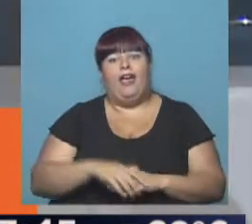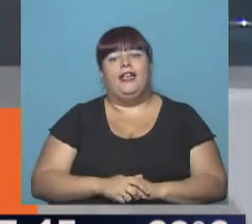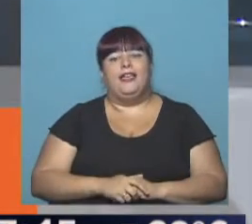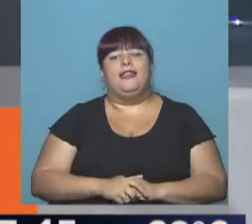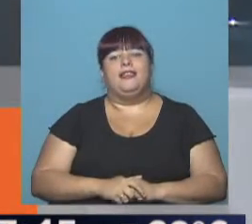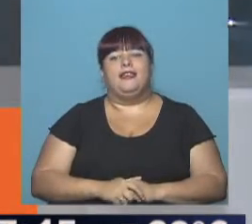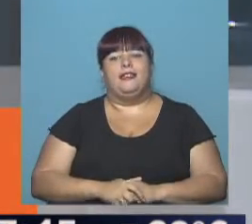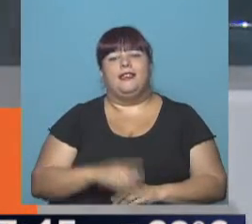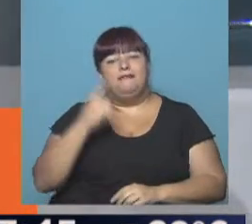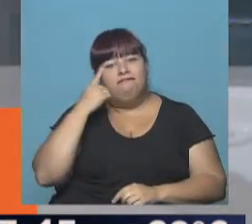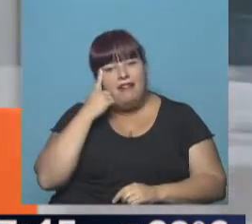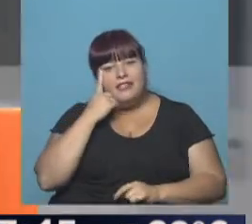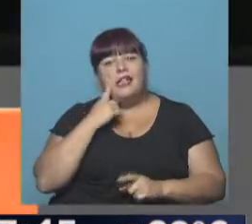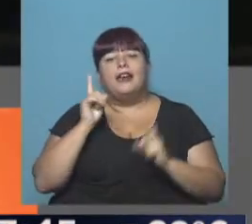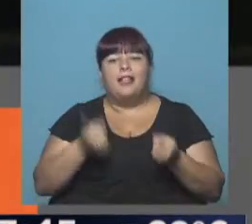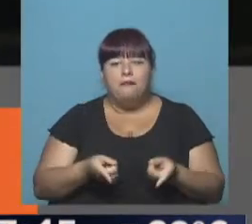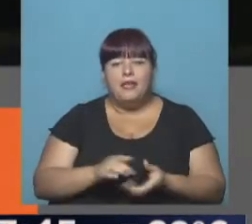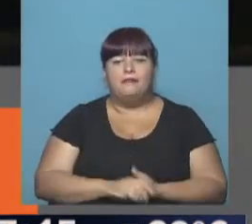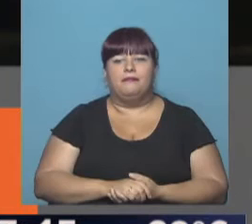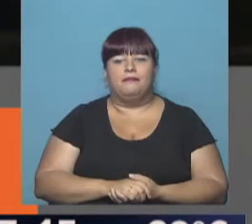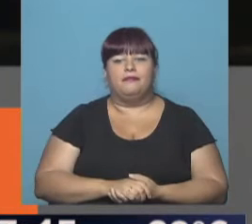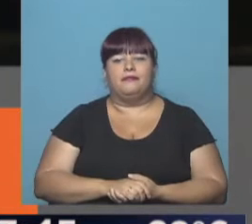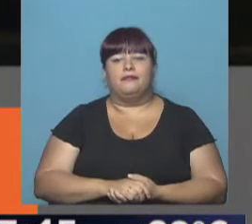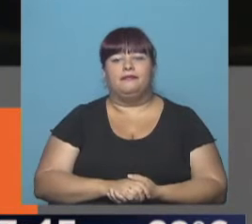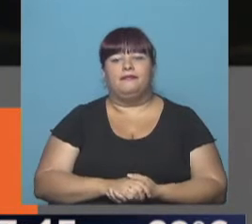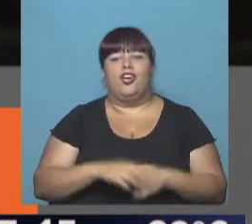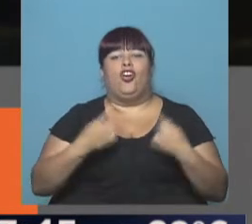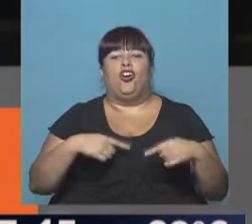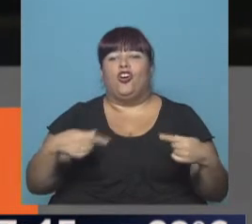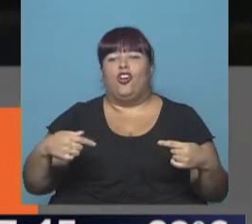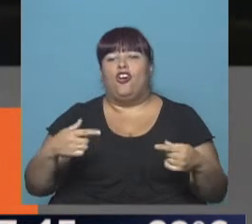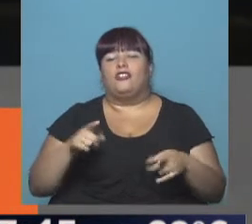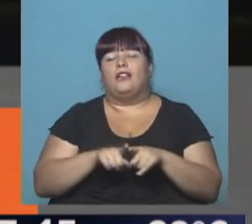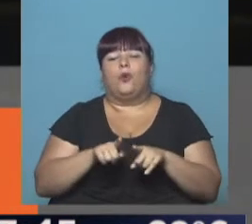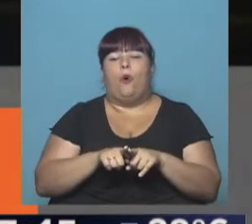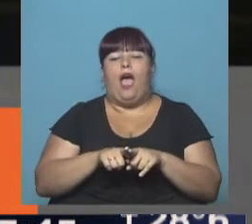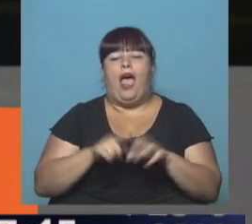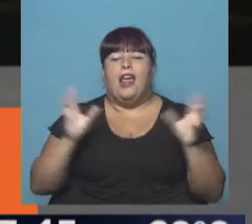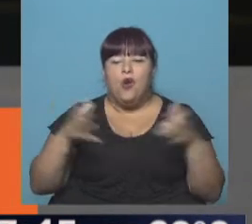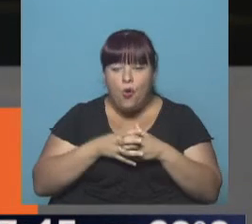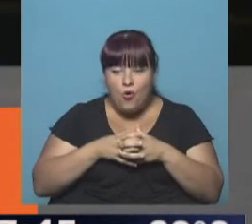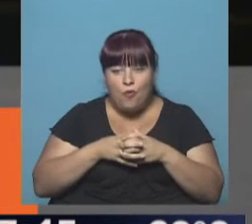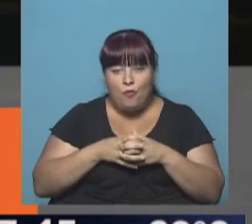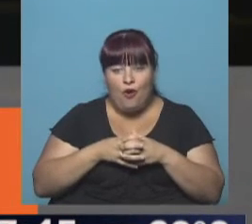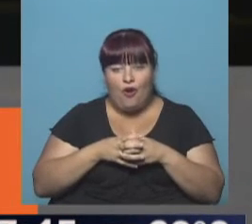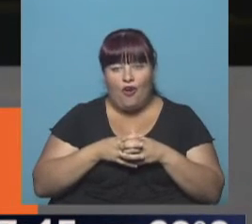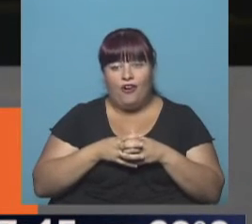y pensar también que las cosas que se hacen en grupo